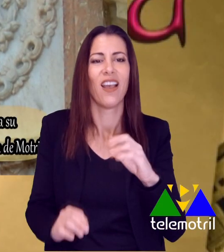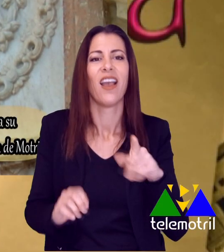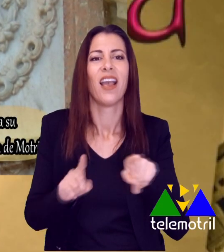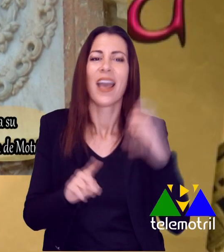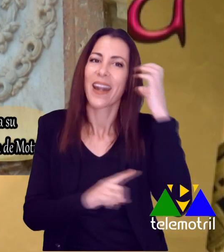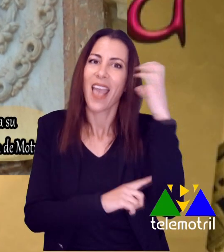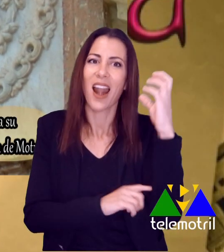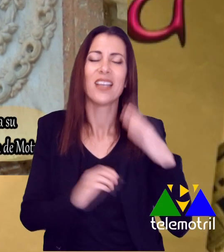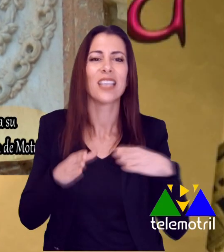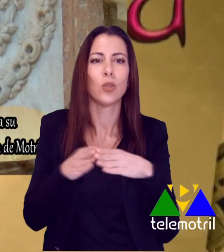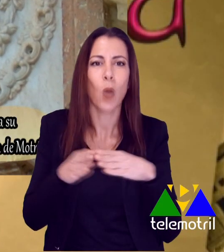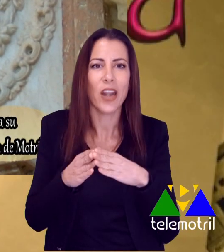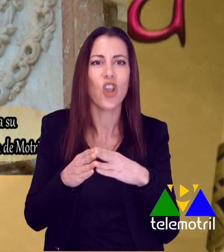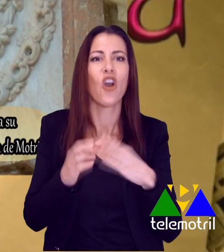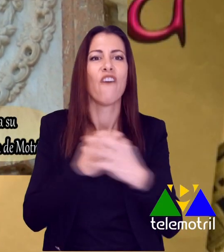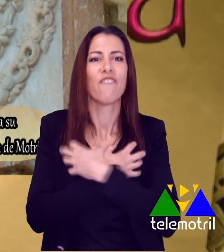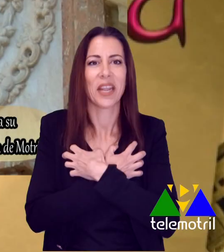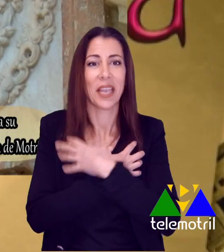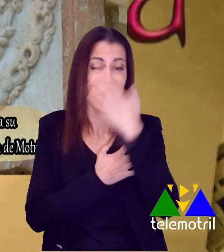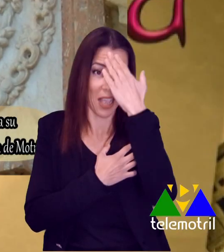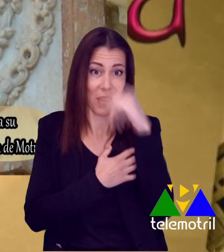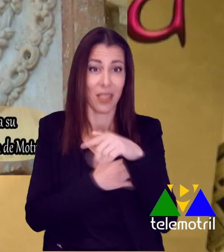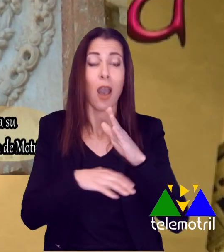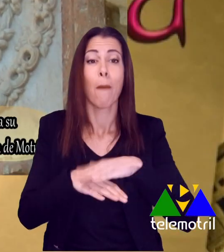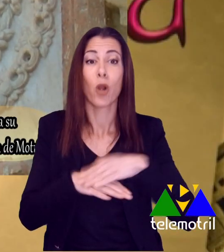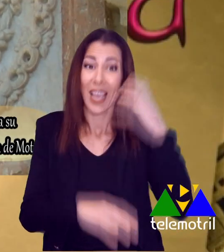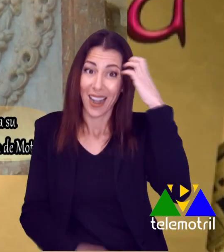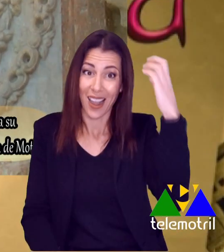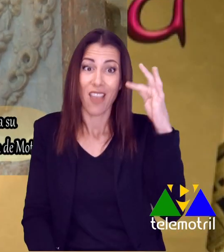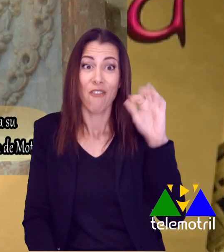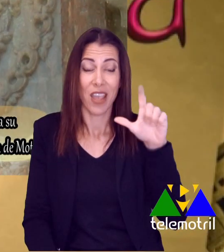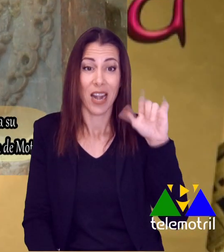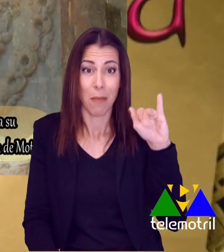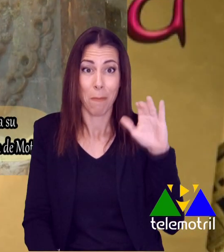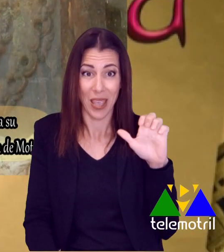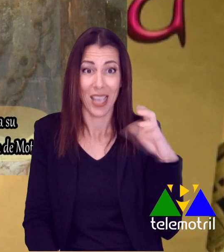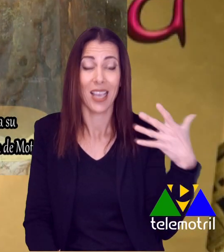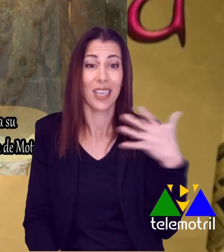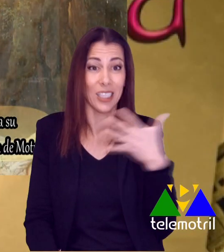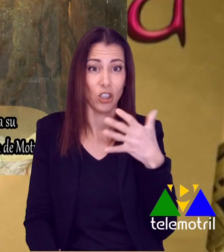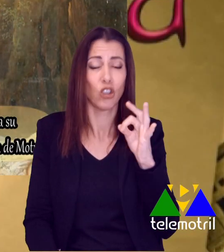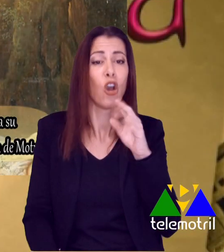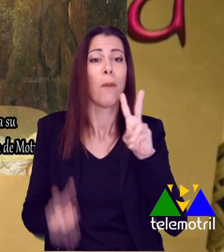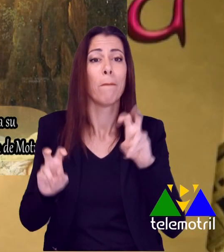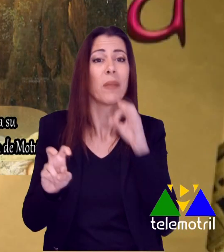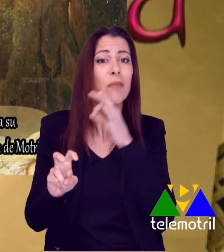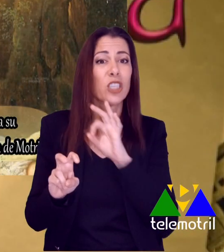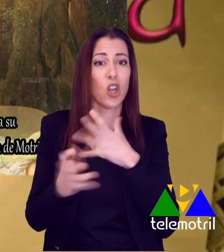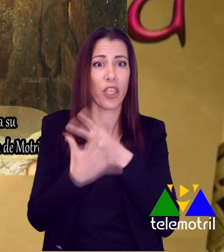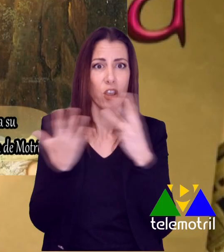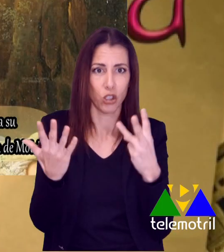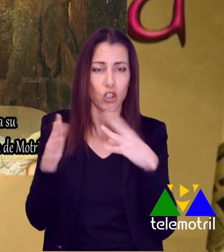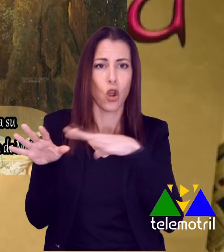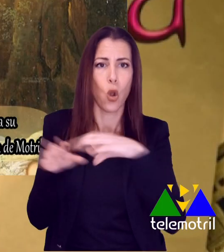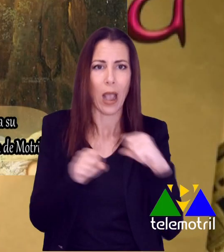Nuestra Señora de la Cabeza, porque el rey Felipe V a principios del siglo XVIII lo